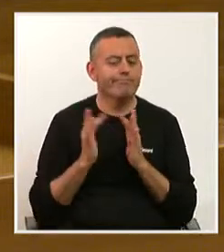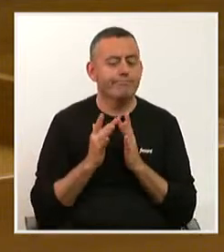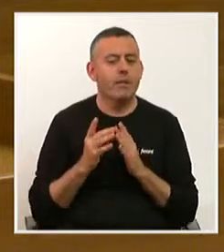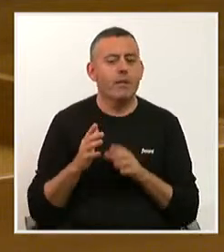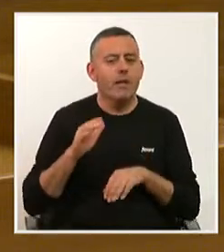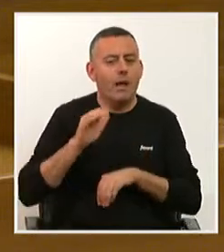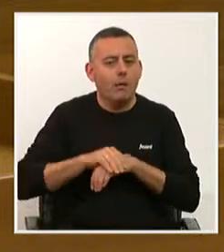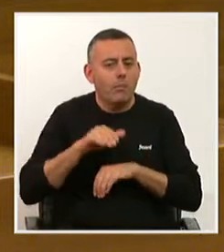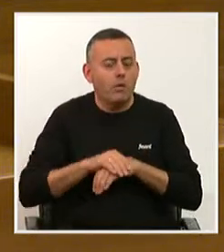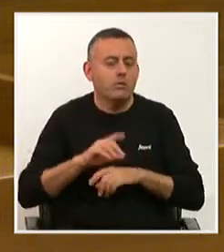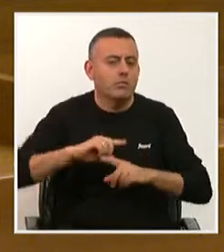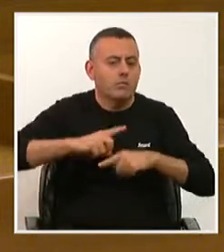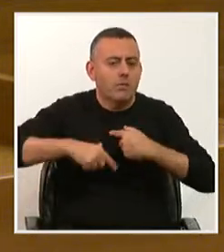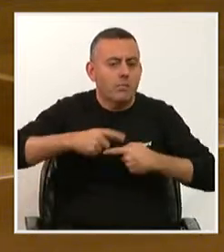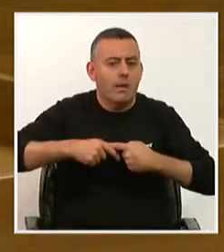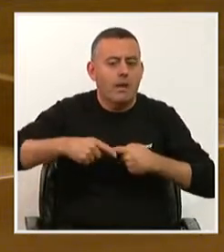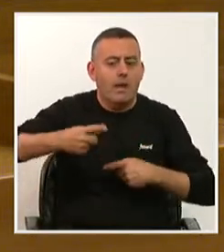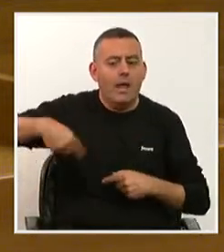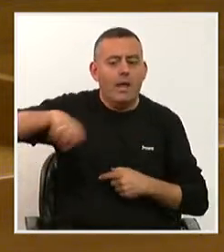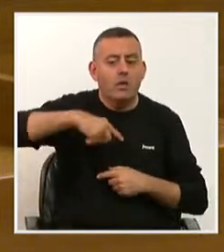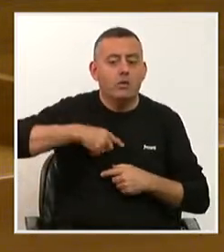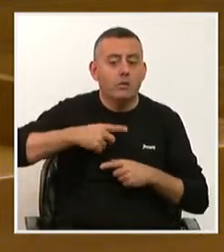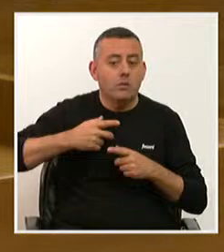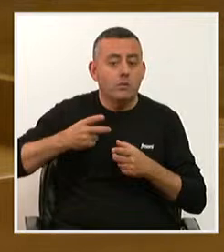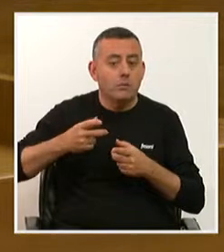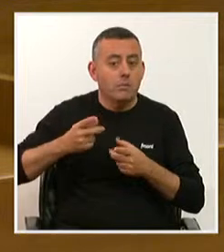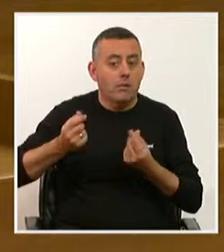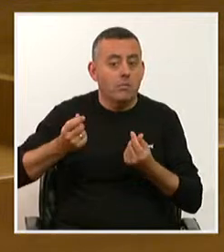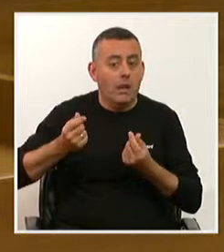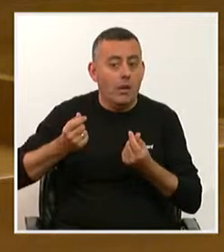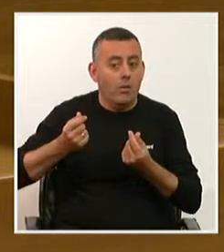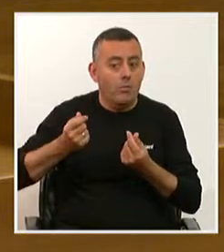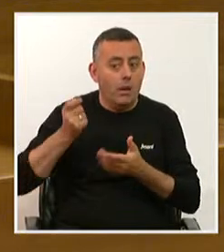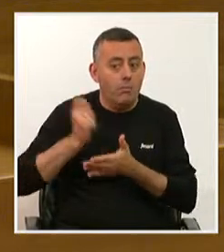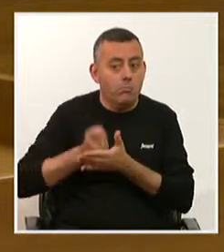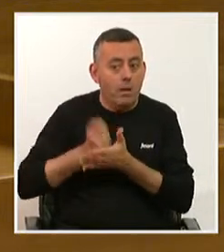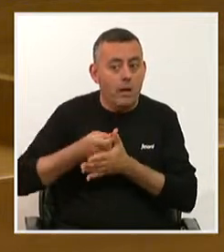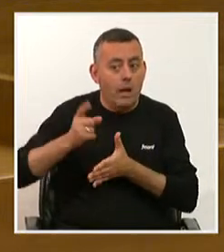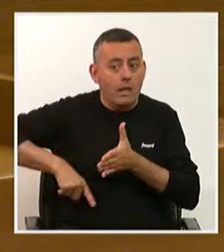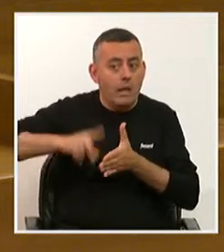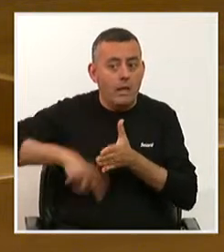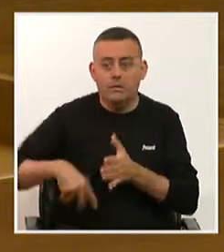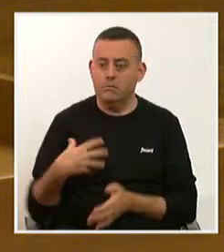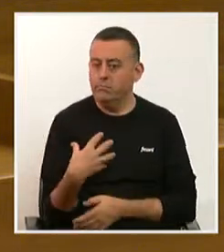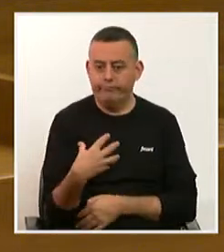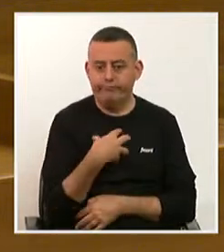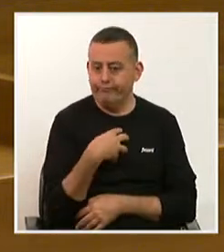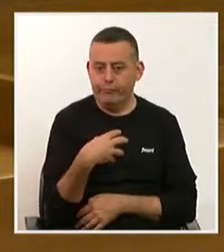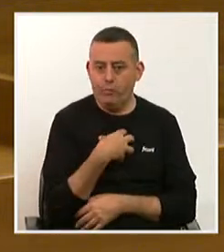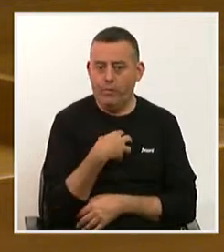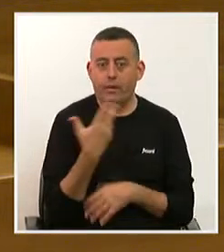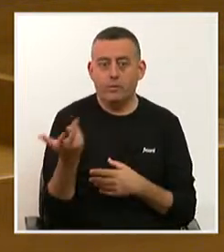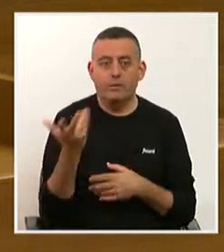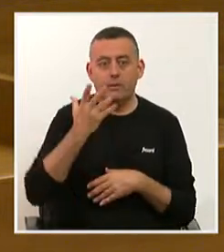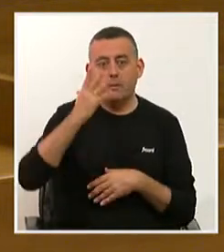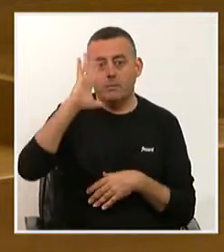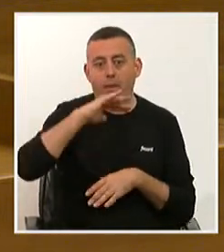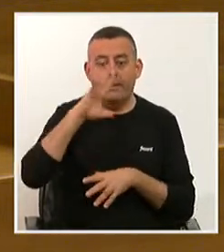con que no per pagar eler y que noar